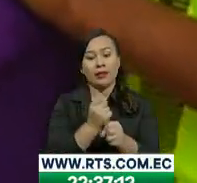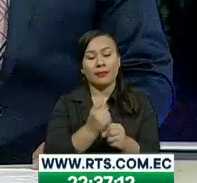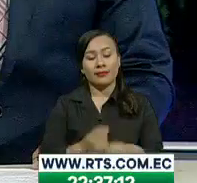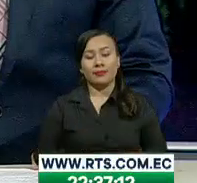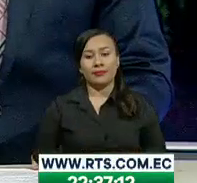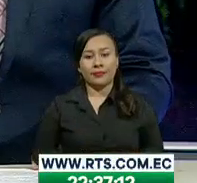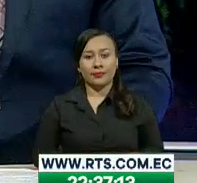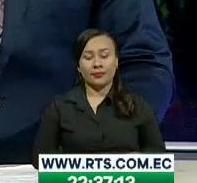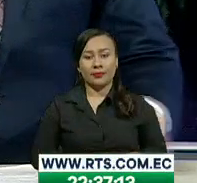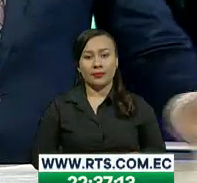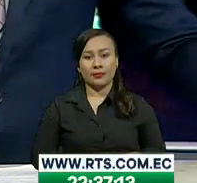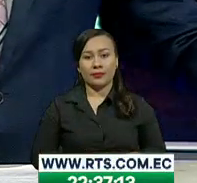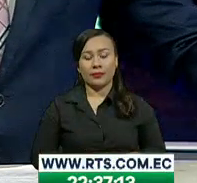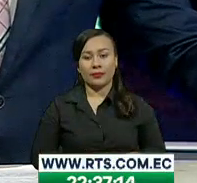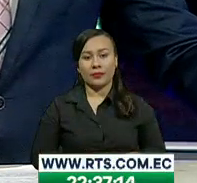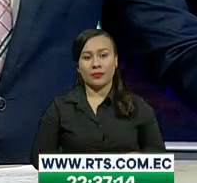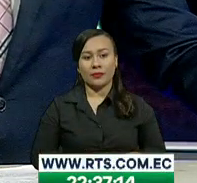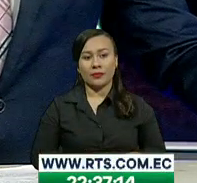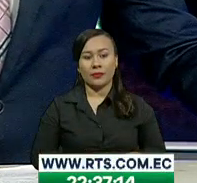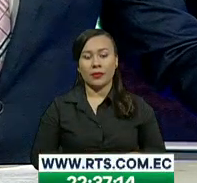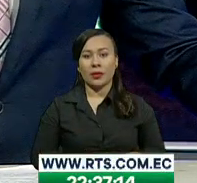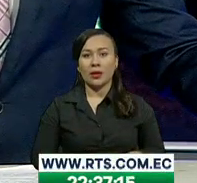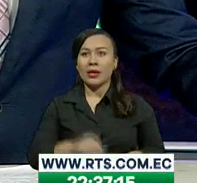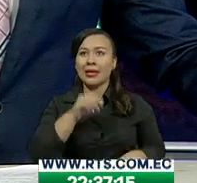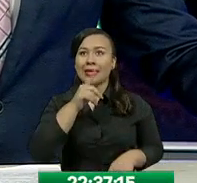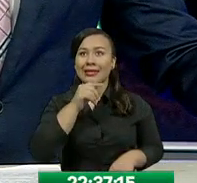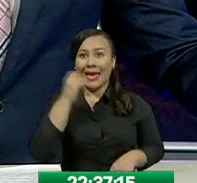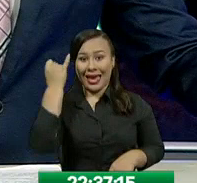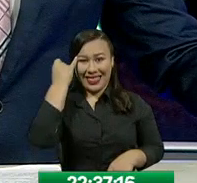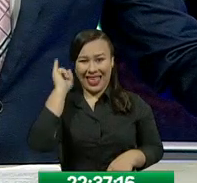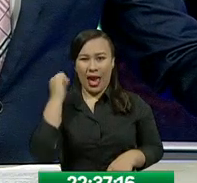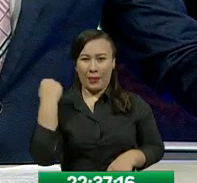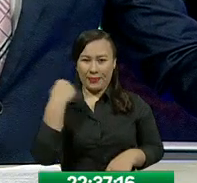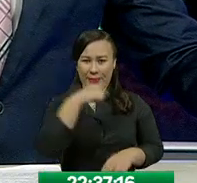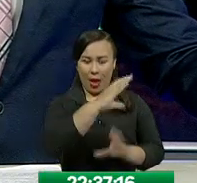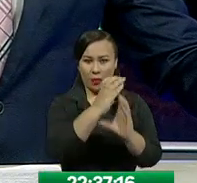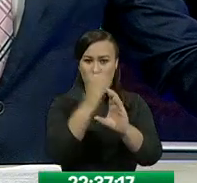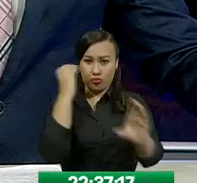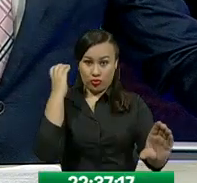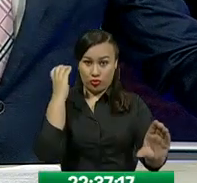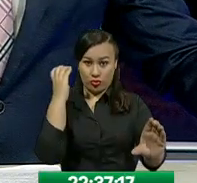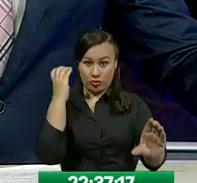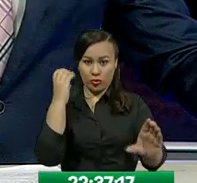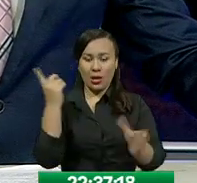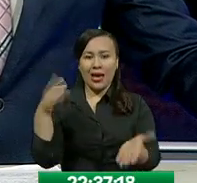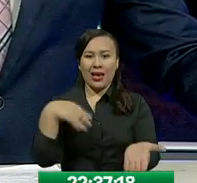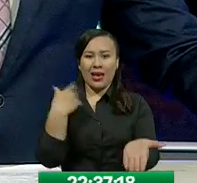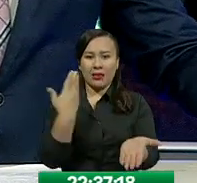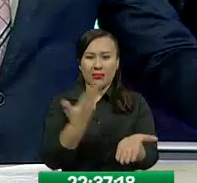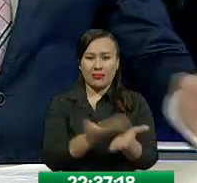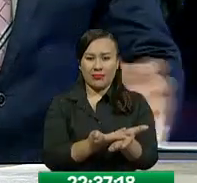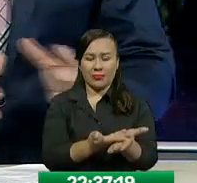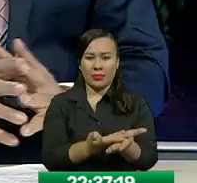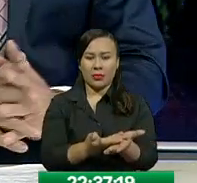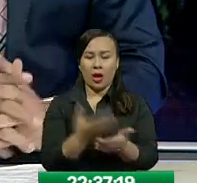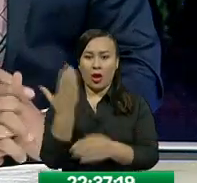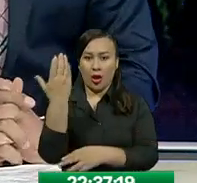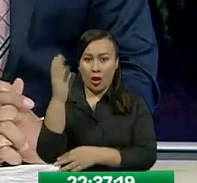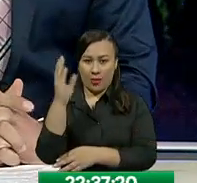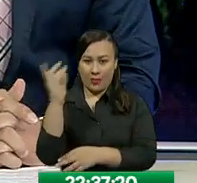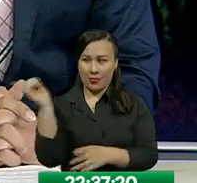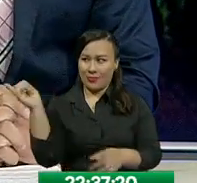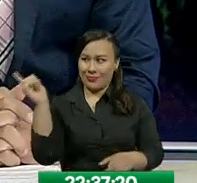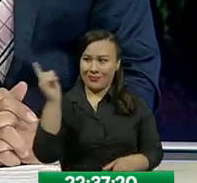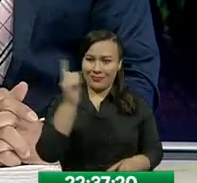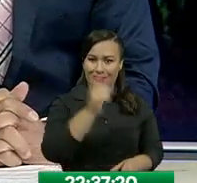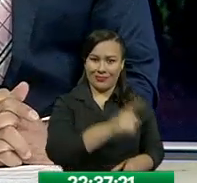Vascones. La organizadora del viaje de turismo del bus que se accidentó en la vía Pifo-Papayacta se entregó a las autoridades en